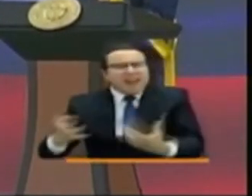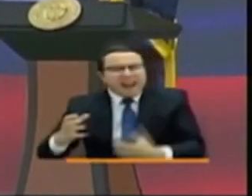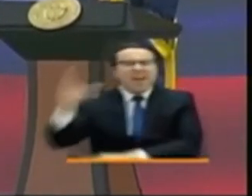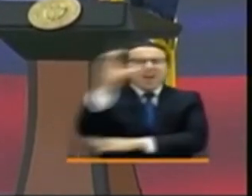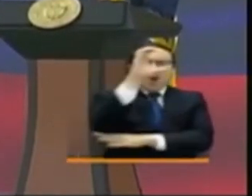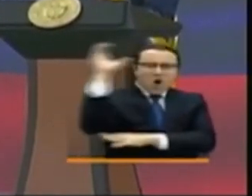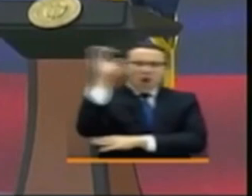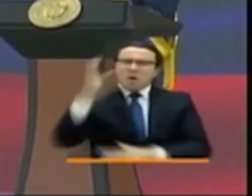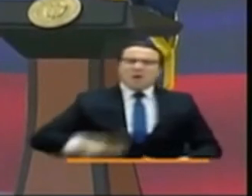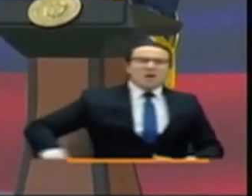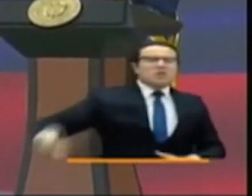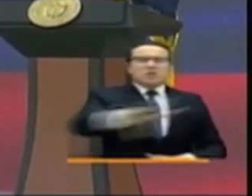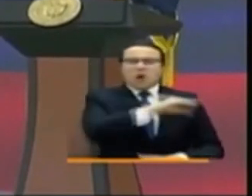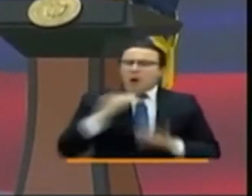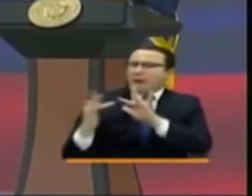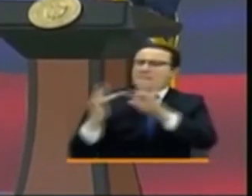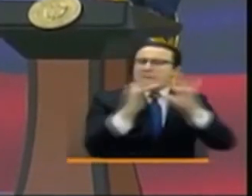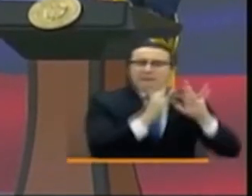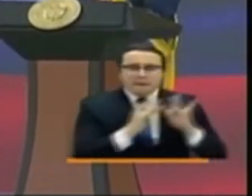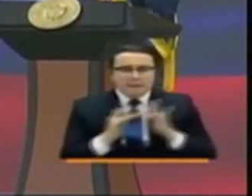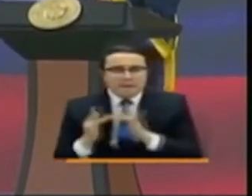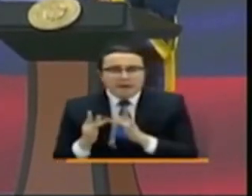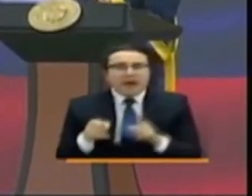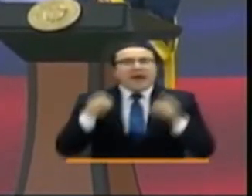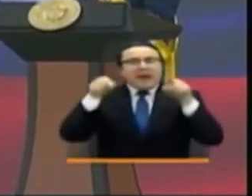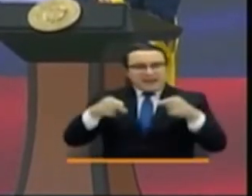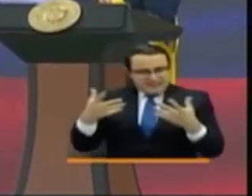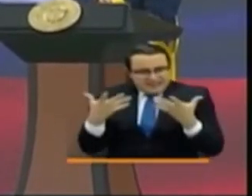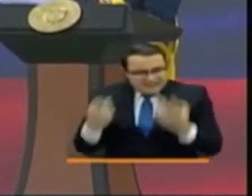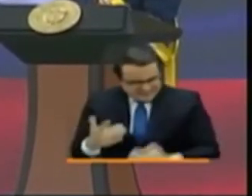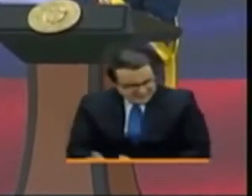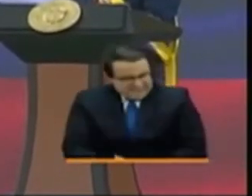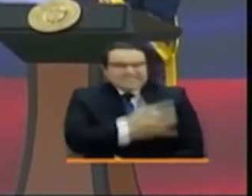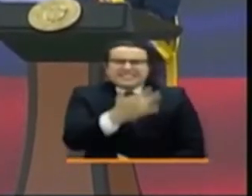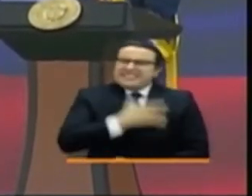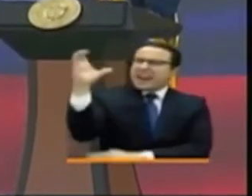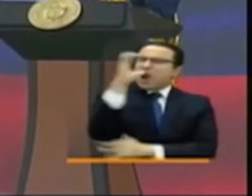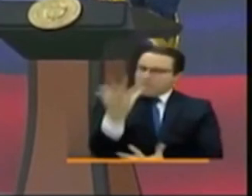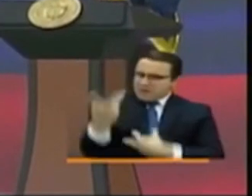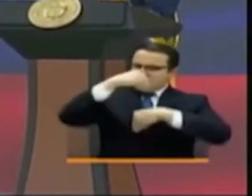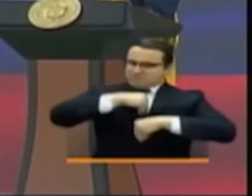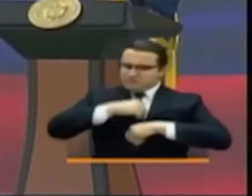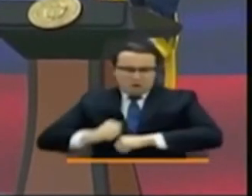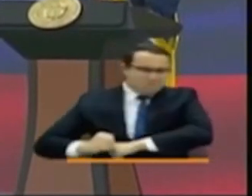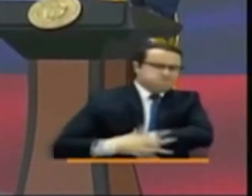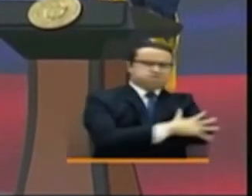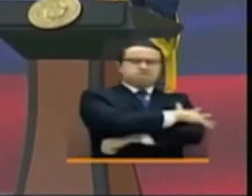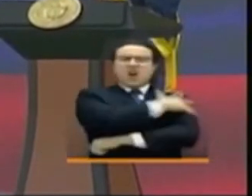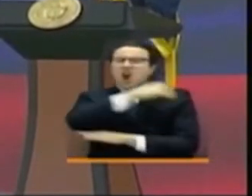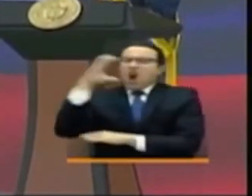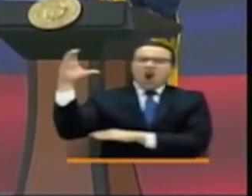nos merecemos, es la Colombia que queremos sentir. La Colombia que vibra, que se